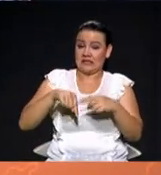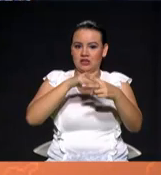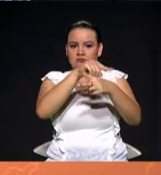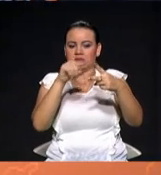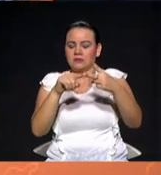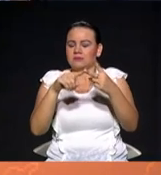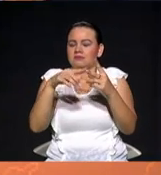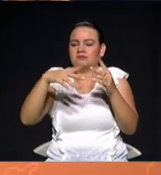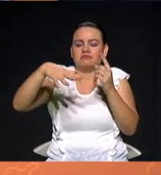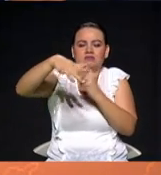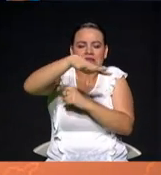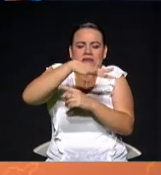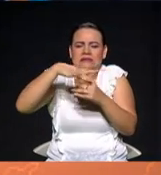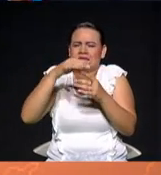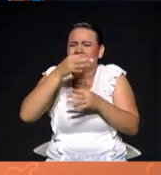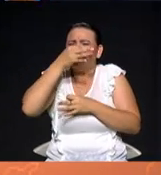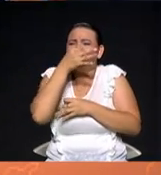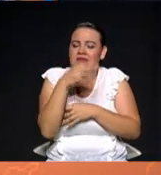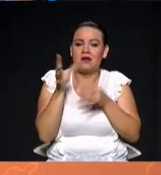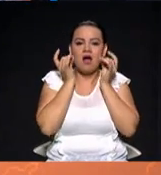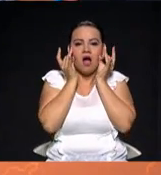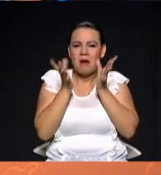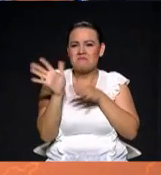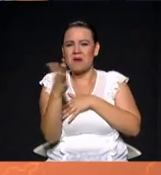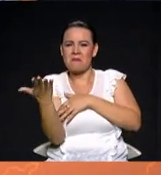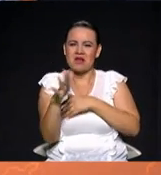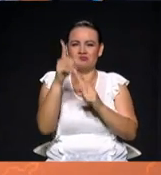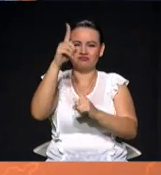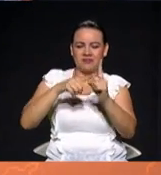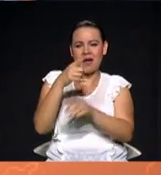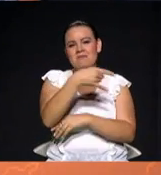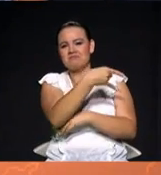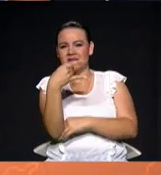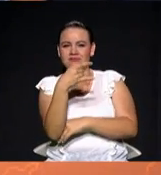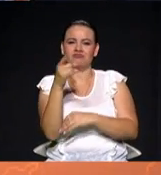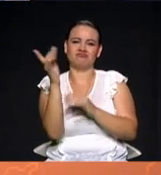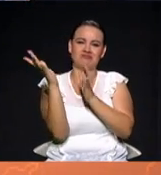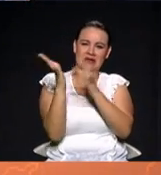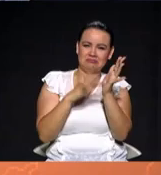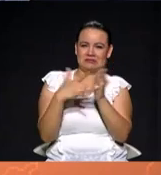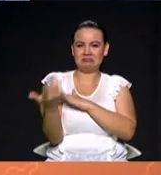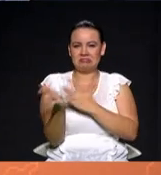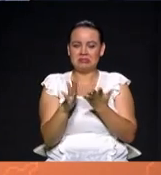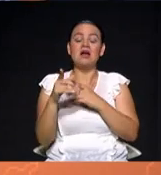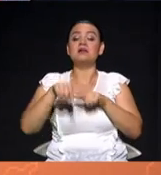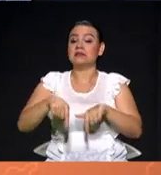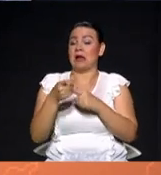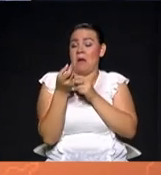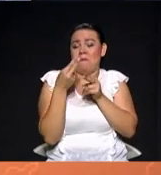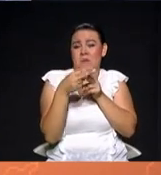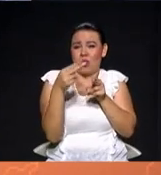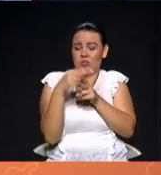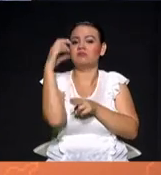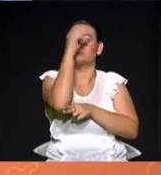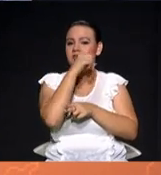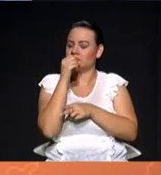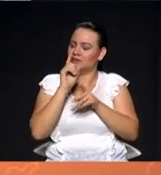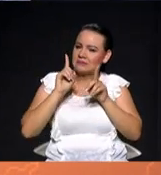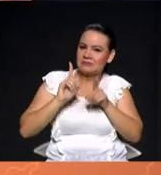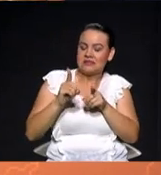contaminación atmosférica esto es marzo abril y también octubre estamos próximos a a comenzar un estado de prevención